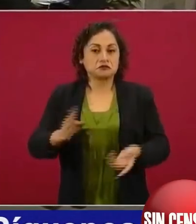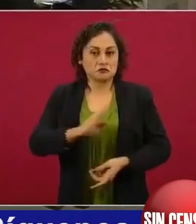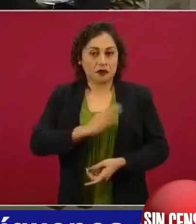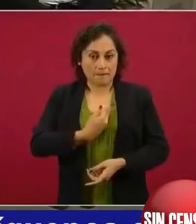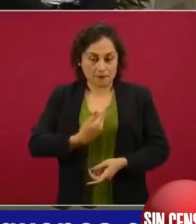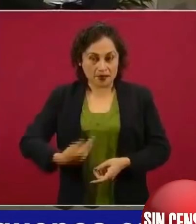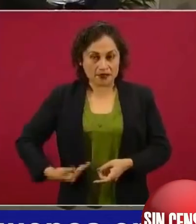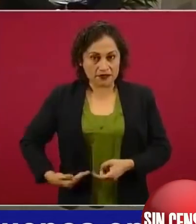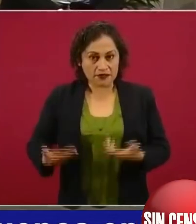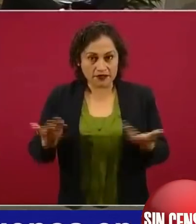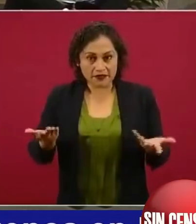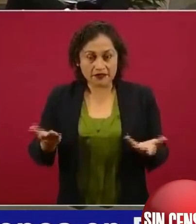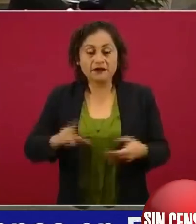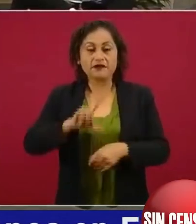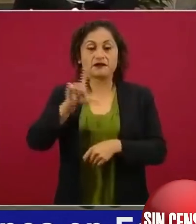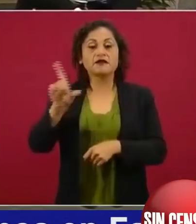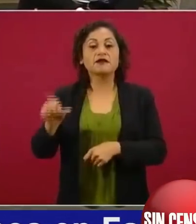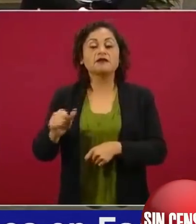soberanos,